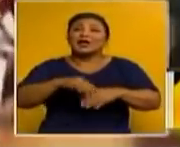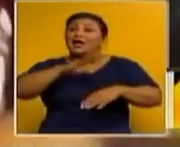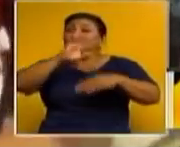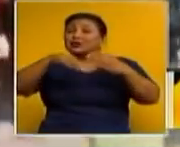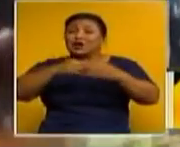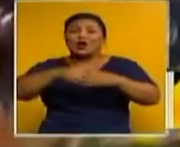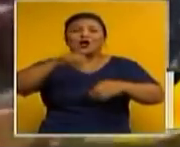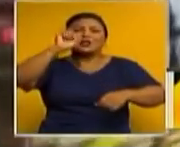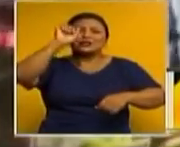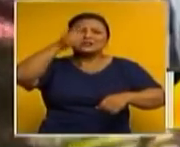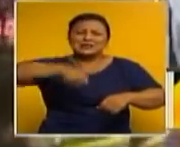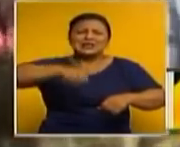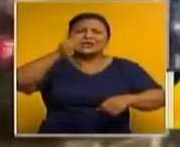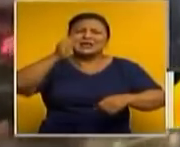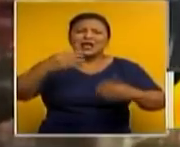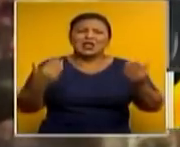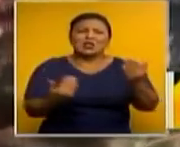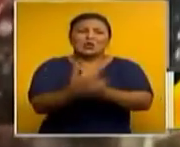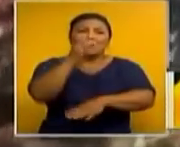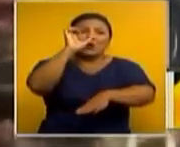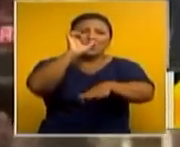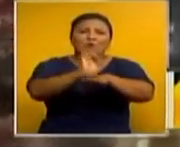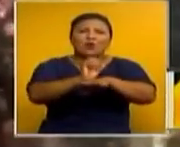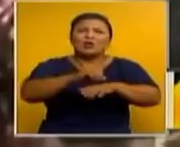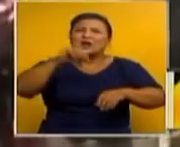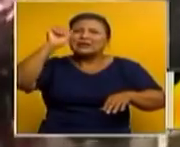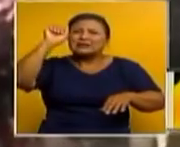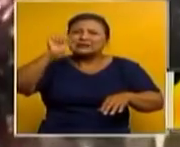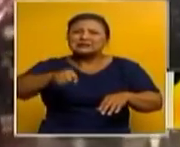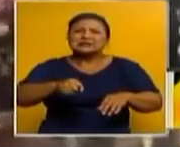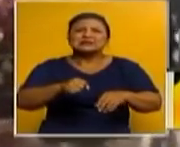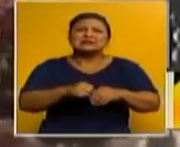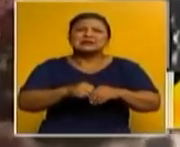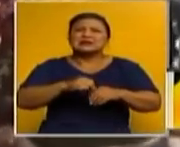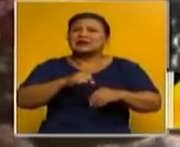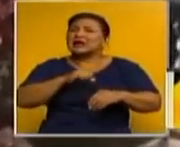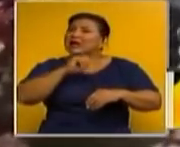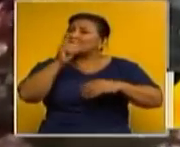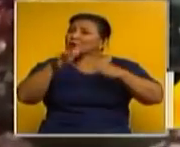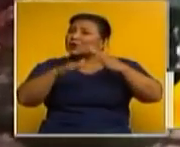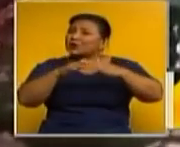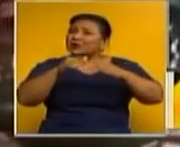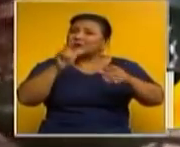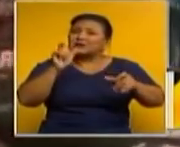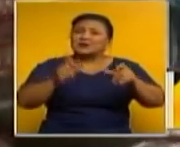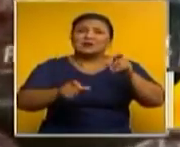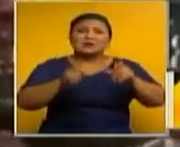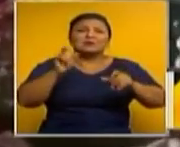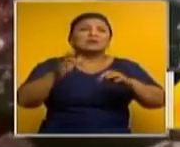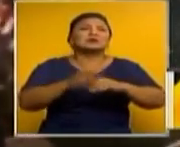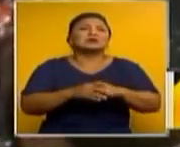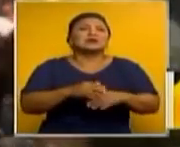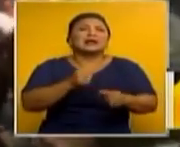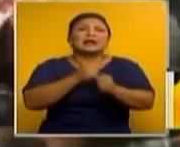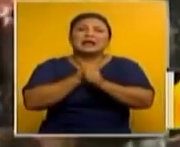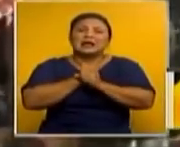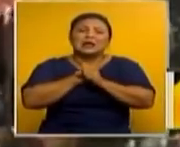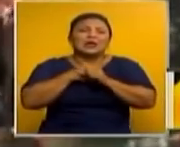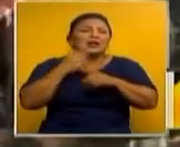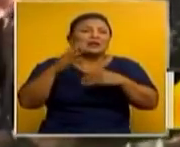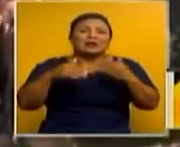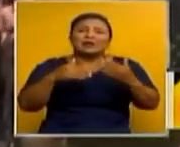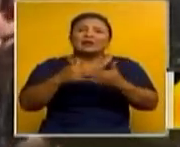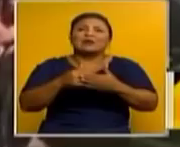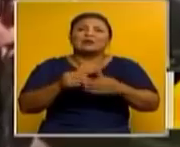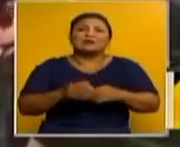nuevo Ecuador. Sí, sí a que los violadores de niños no se queden